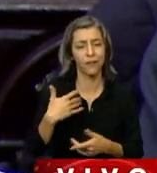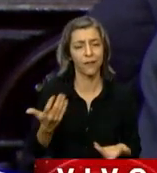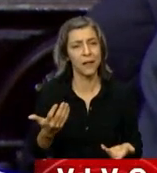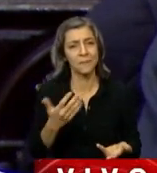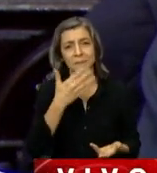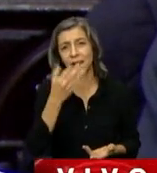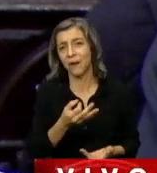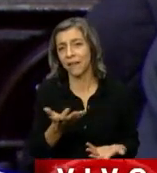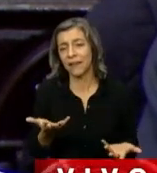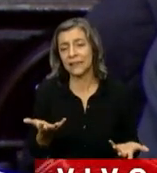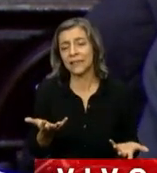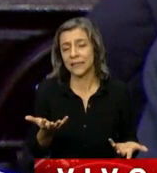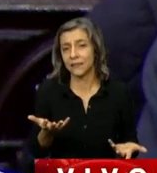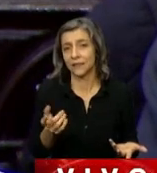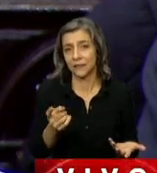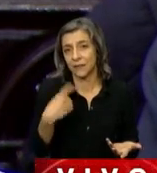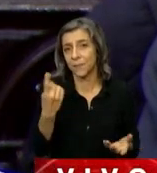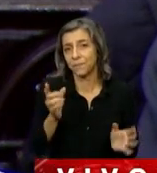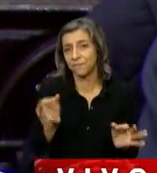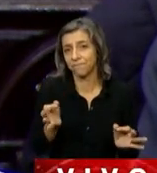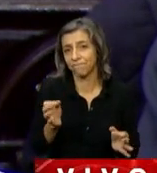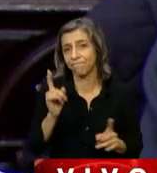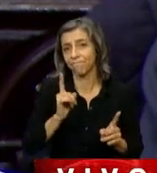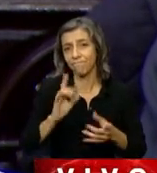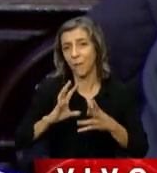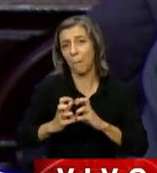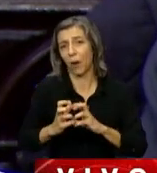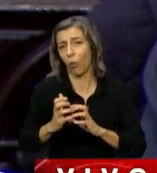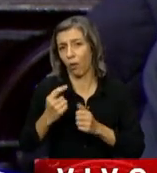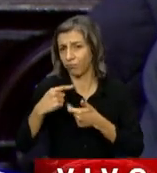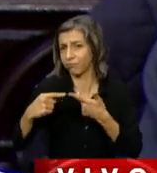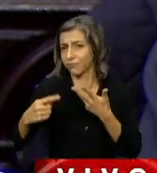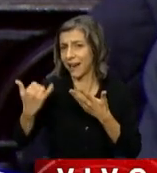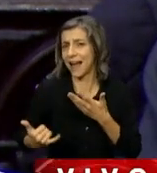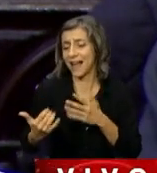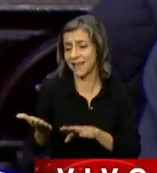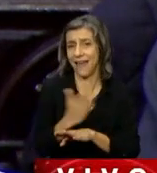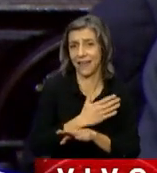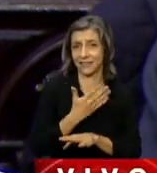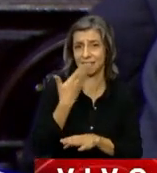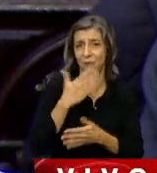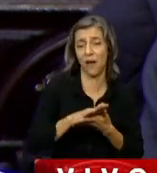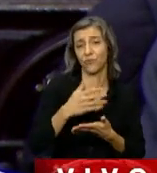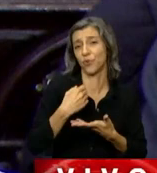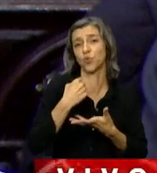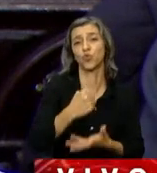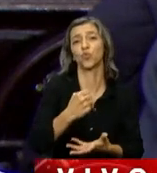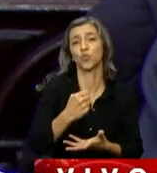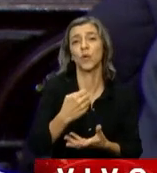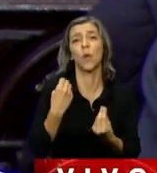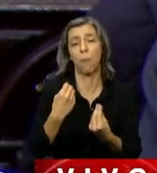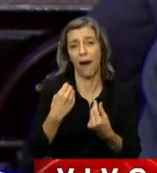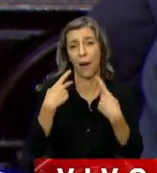La verdad nos ha perjudicado en distintos aspectos, entre otros, uno que discutimos el día de ayer, que tiene que ver con el subsidio al transporte, esta